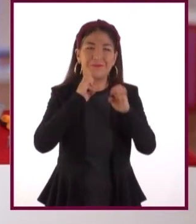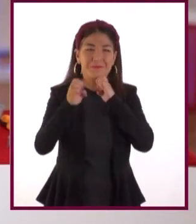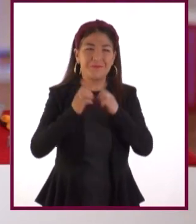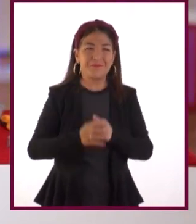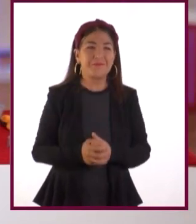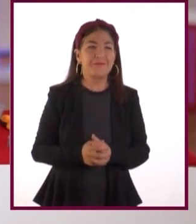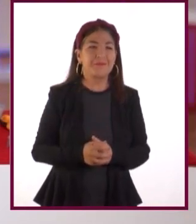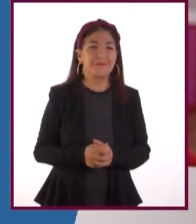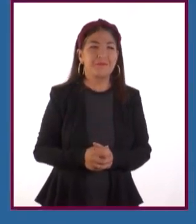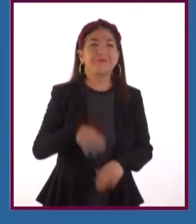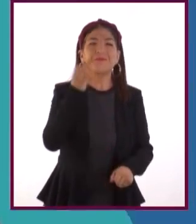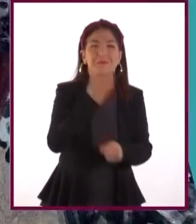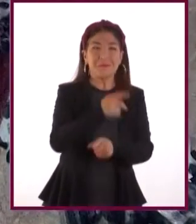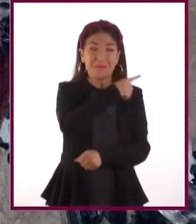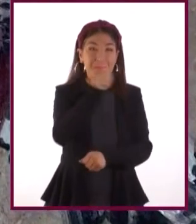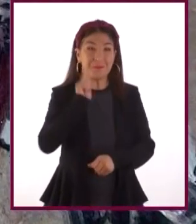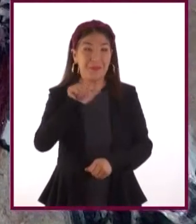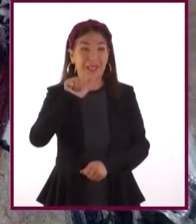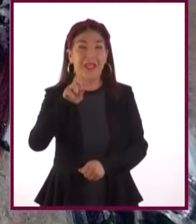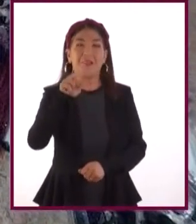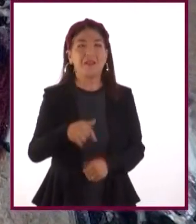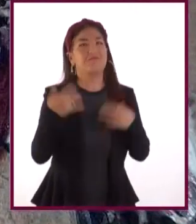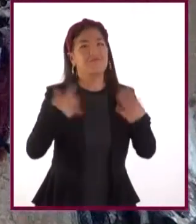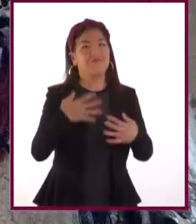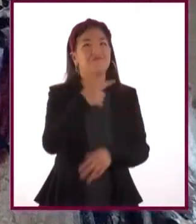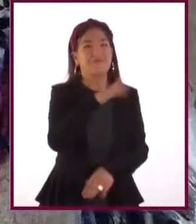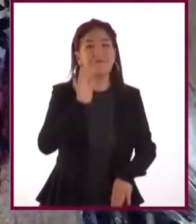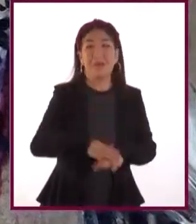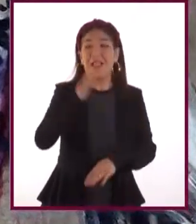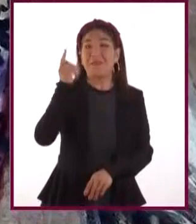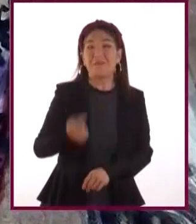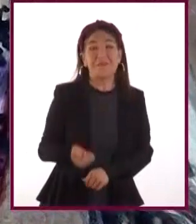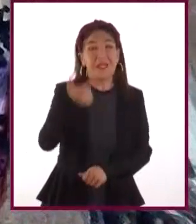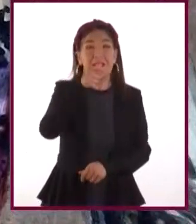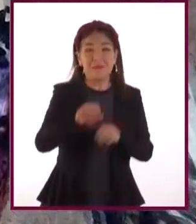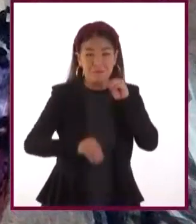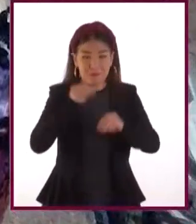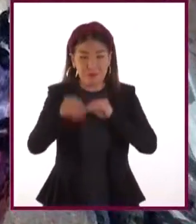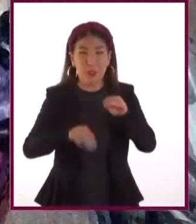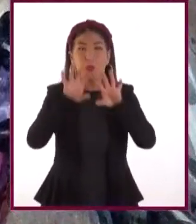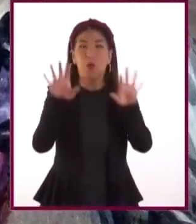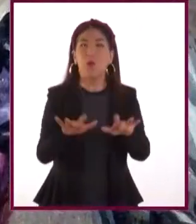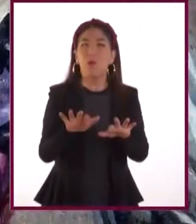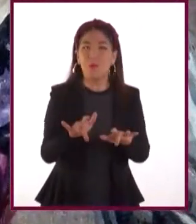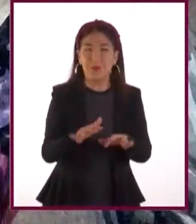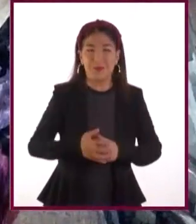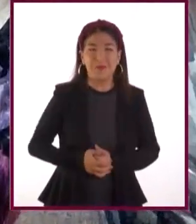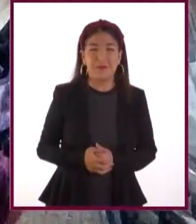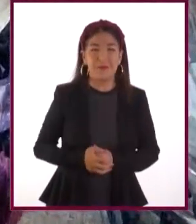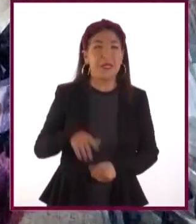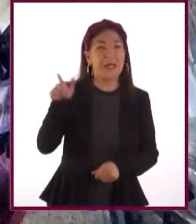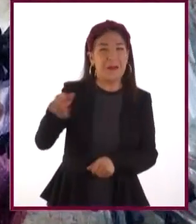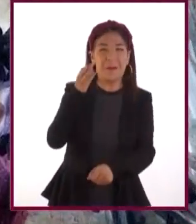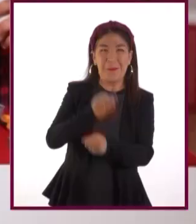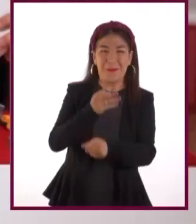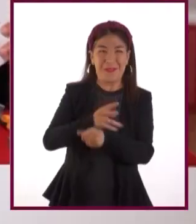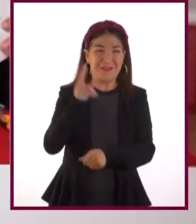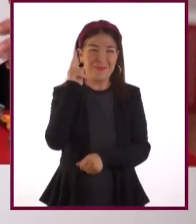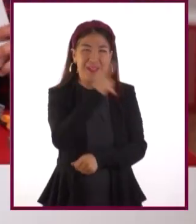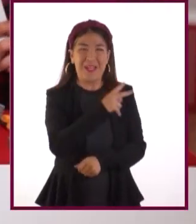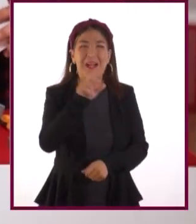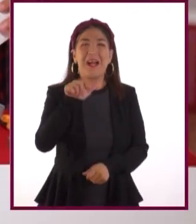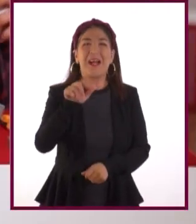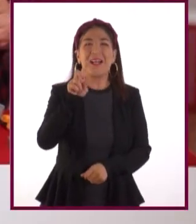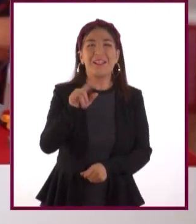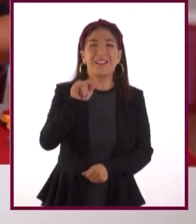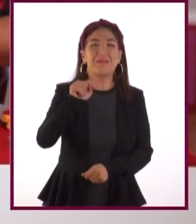¿te parece? Me parece perfecto. Como ya se mencionó, Ada de Lovelace es considerada la primera programadora computacional. Tal